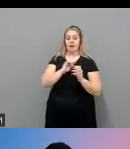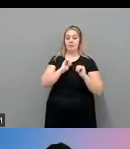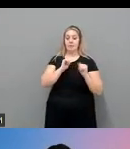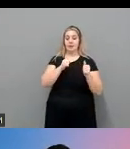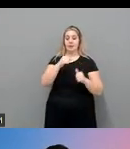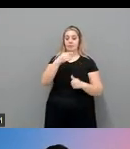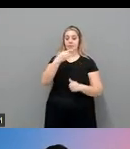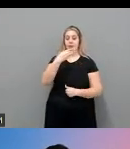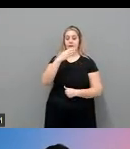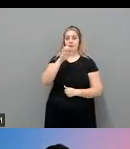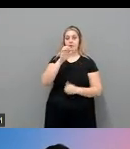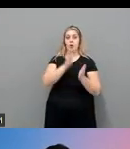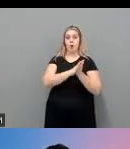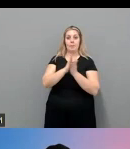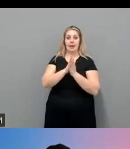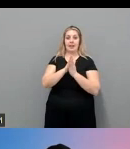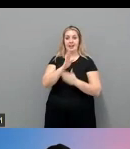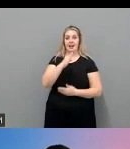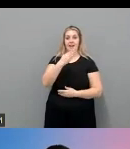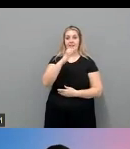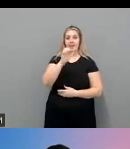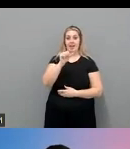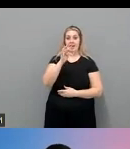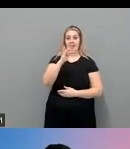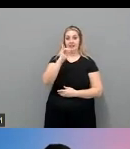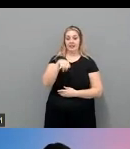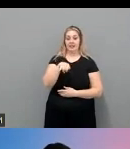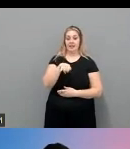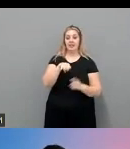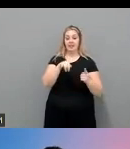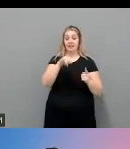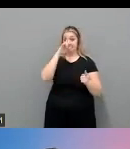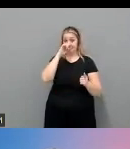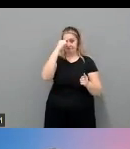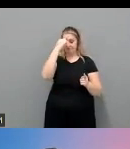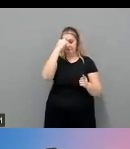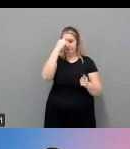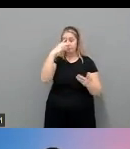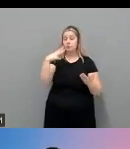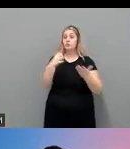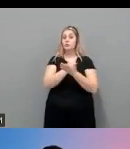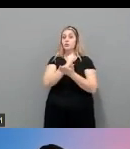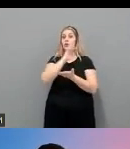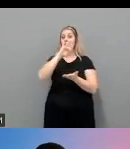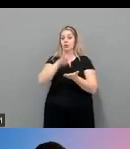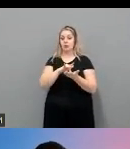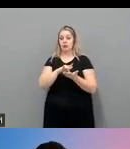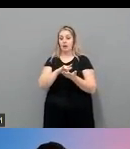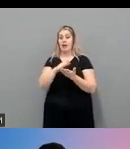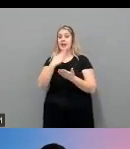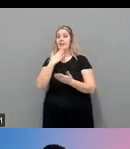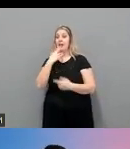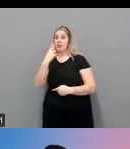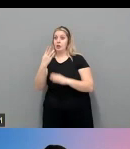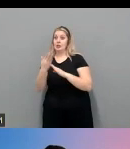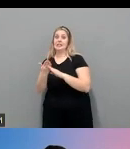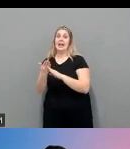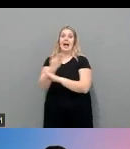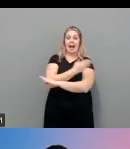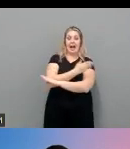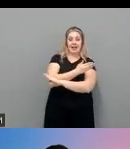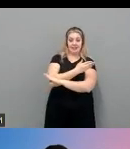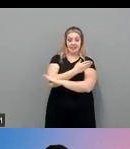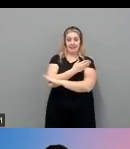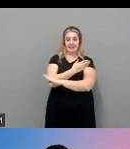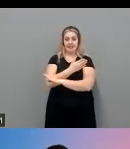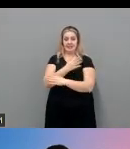principio nuestra compañera Beatriz, recordar todo lo que sucede antes de los 2 años. Se están